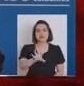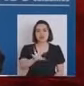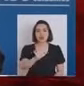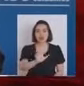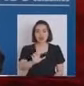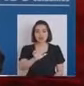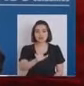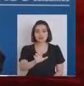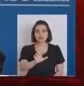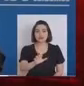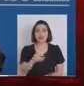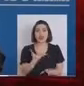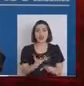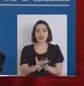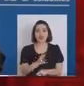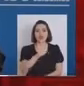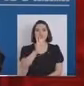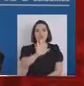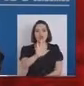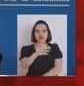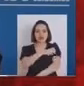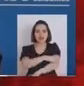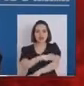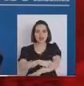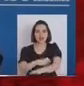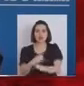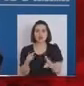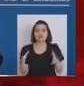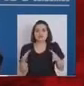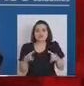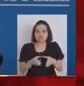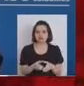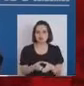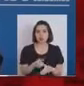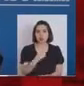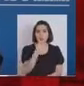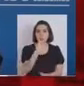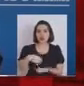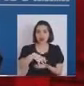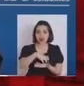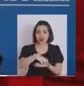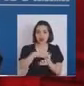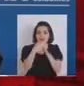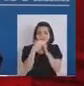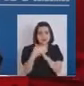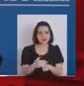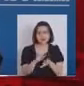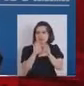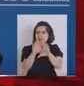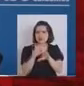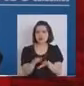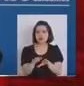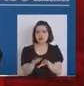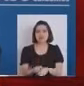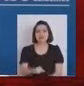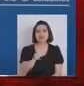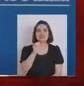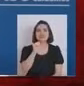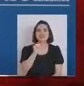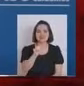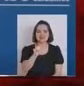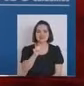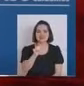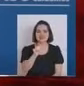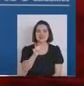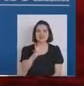algunos artefactos de anestesia que funcionan también como respiradores automáticos, respiradores que evidentemente han sido